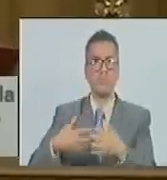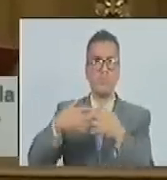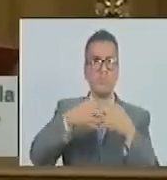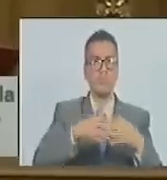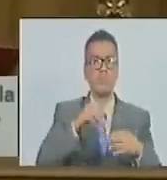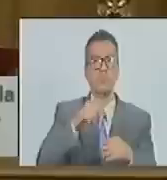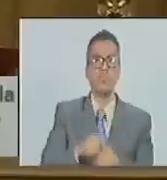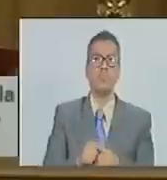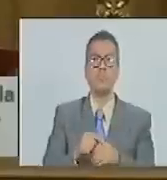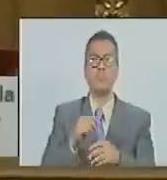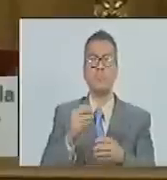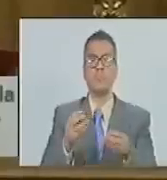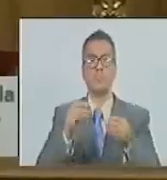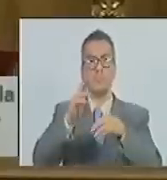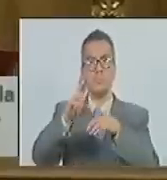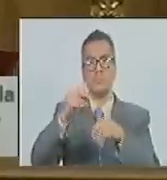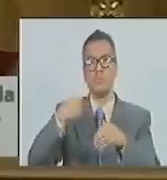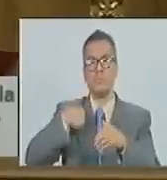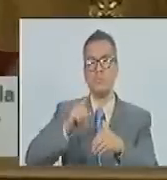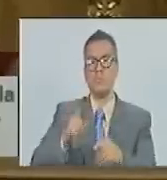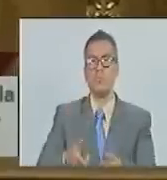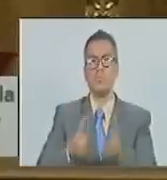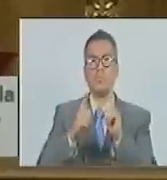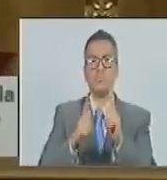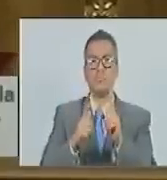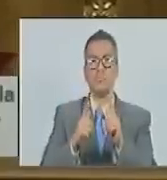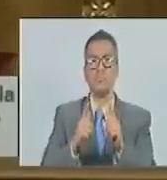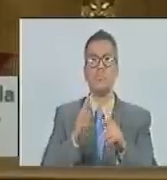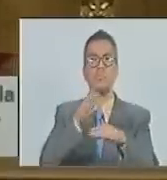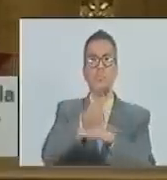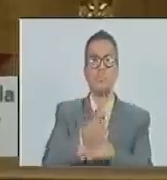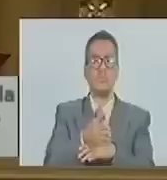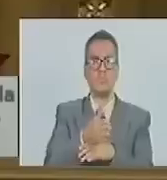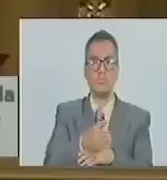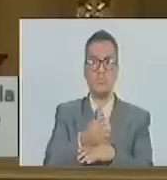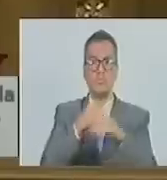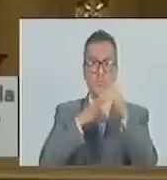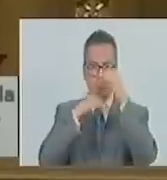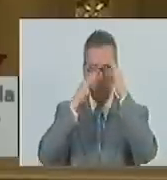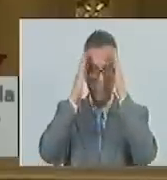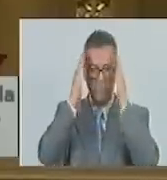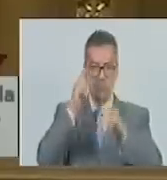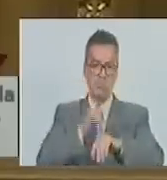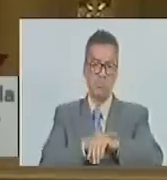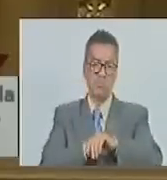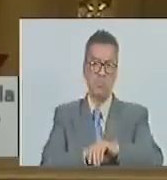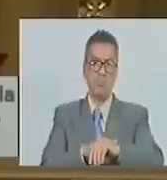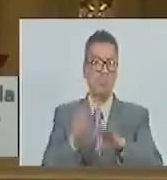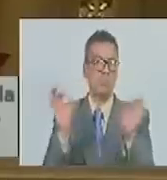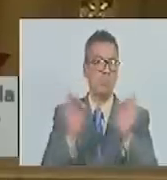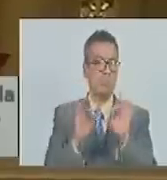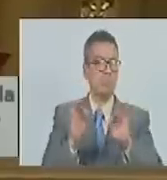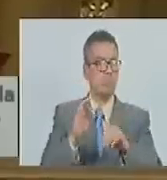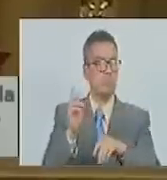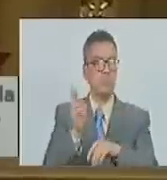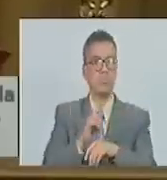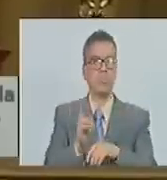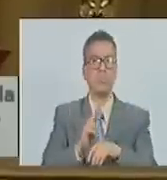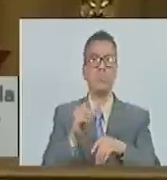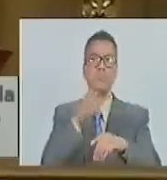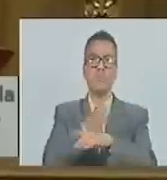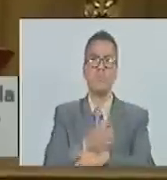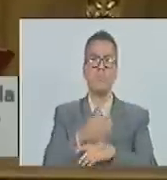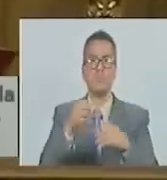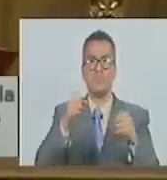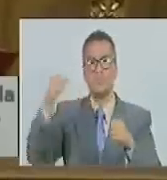norteamericano, durante la cual no se le ha permitido acceso a atención médica inmediata, acceso a